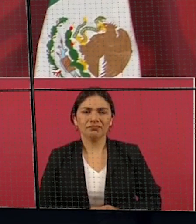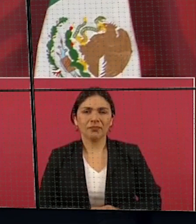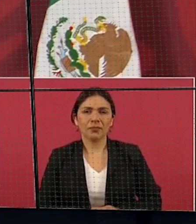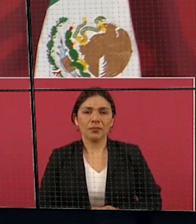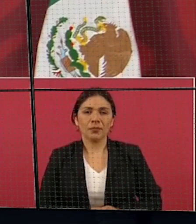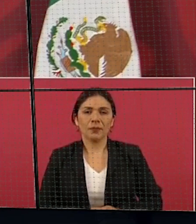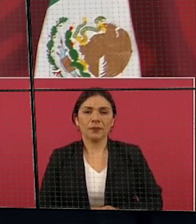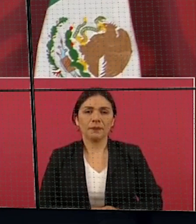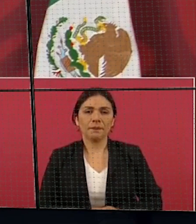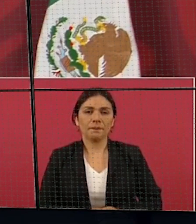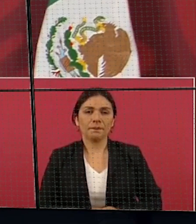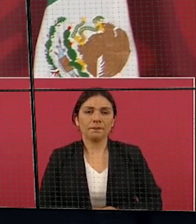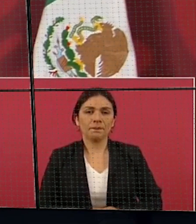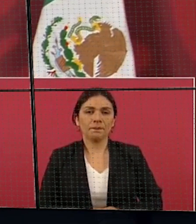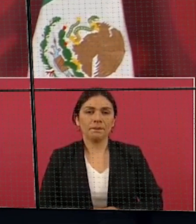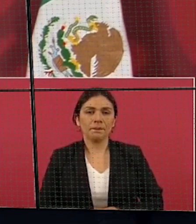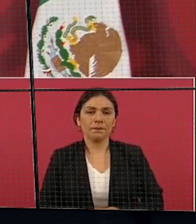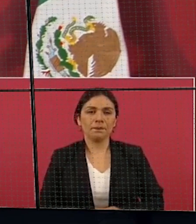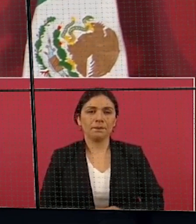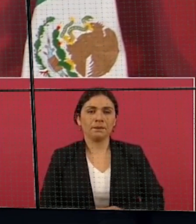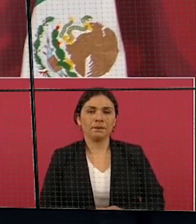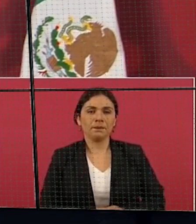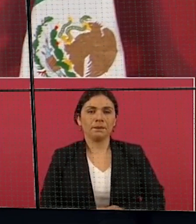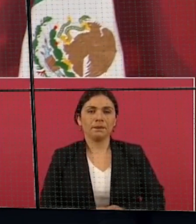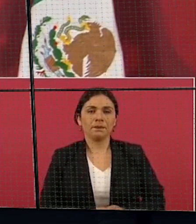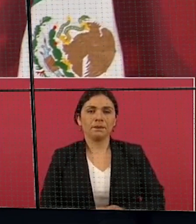no podéis hacerlo también